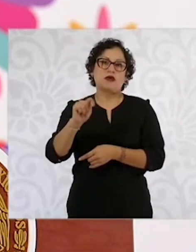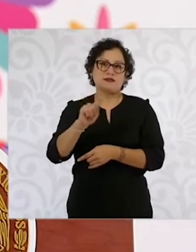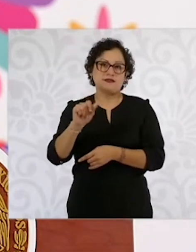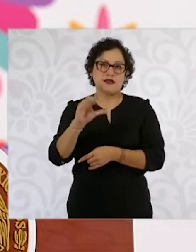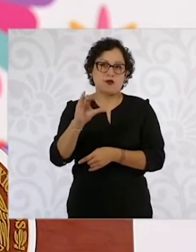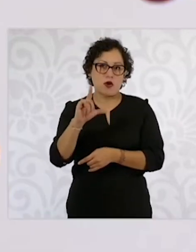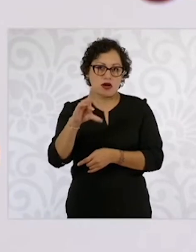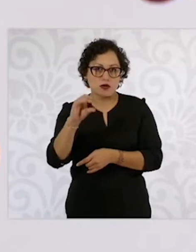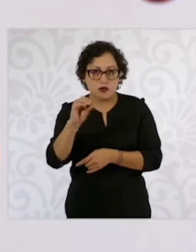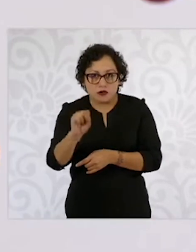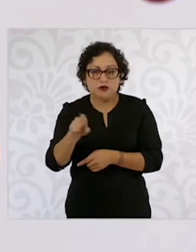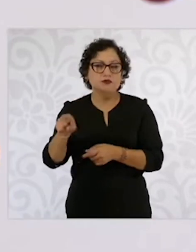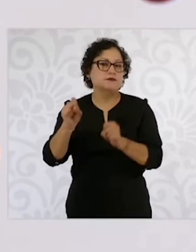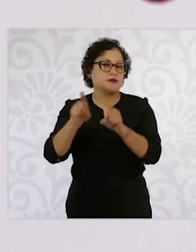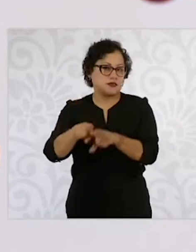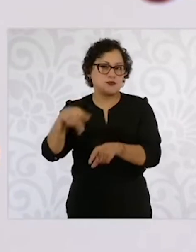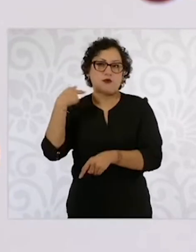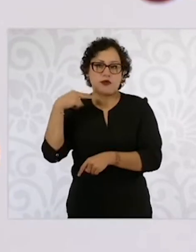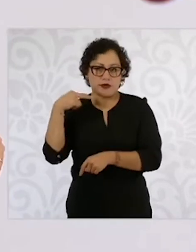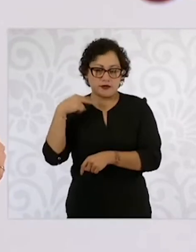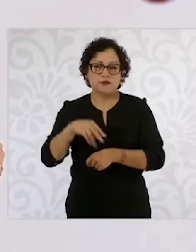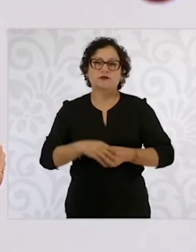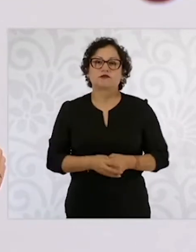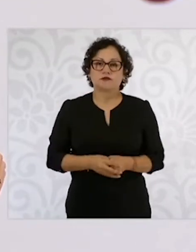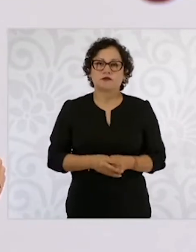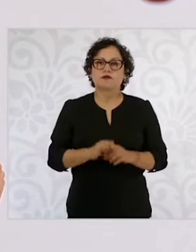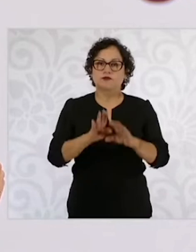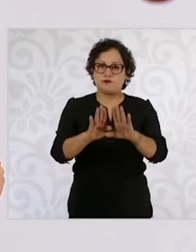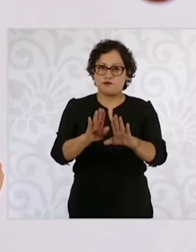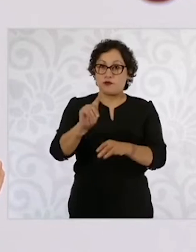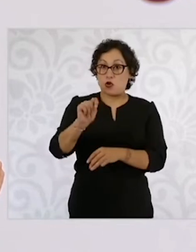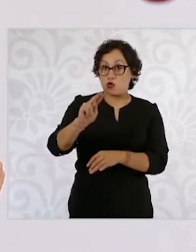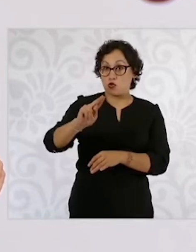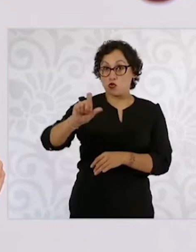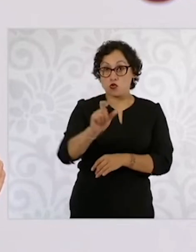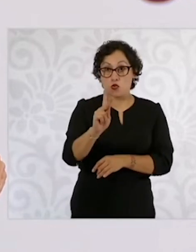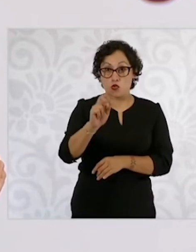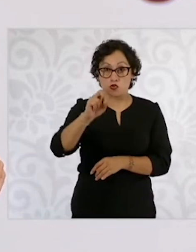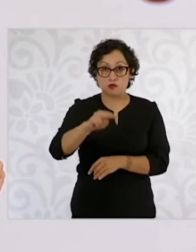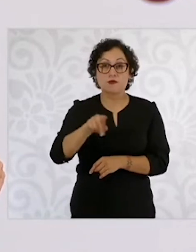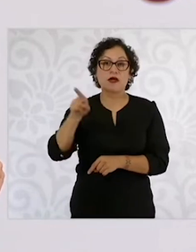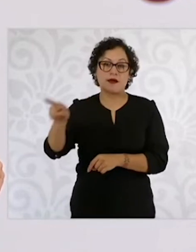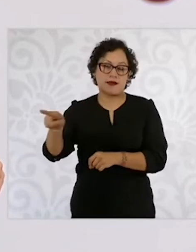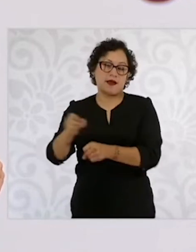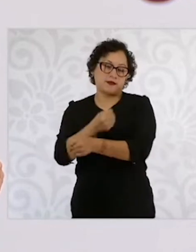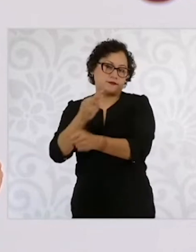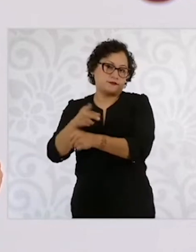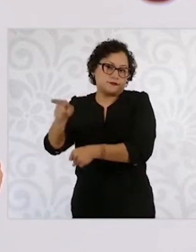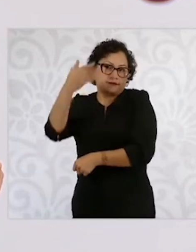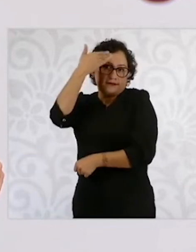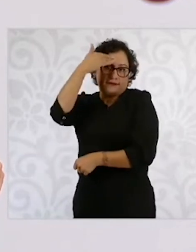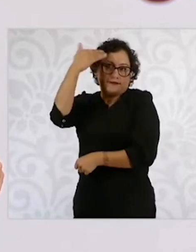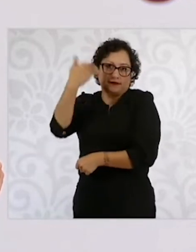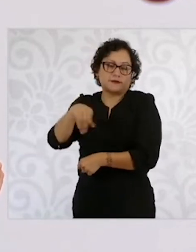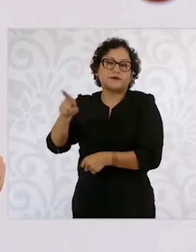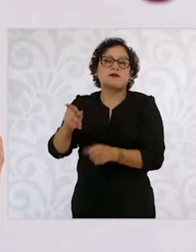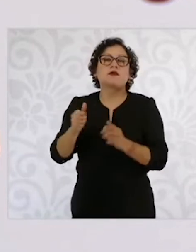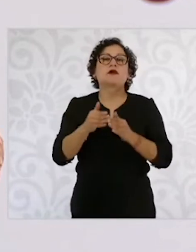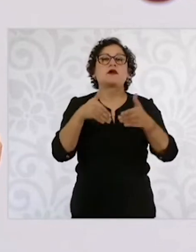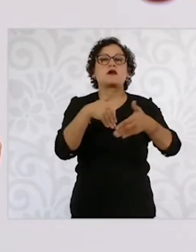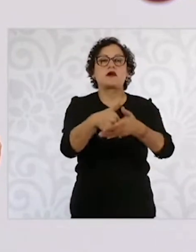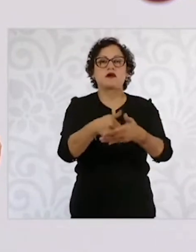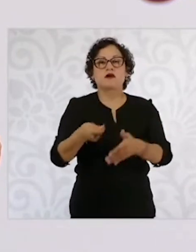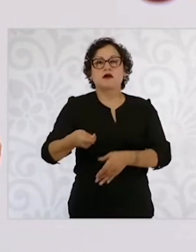mexicana pero también sabemos que debemos estar preparados para negociar de manera eficiente comentó chb subrayando la importancia de la diplomacia para